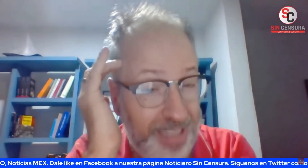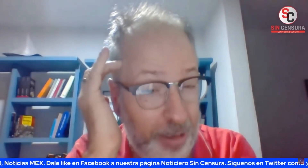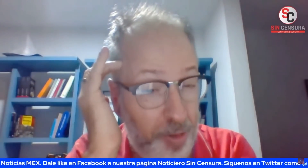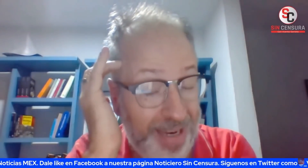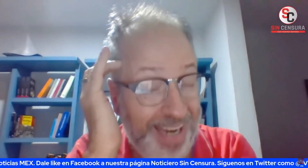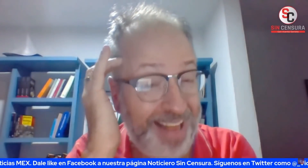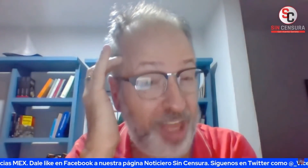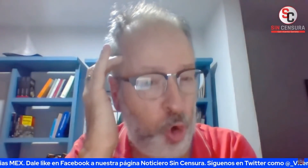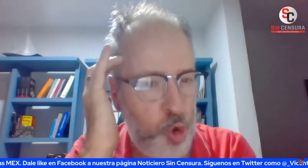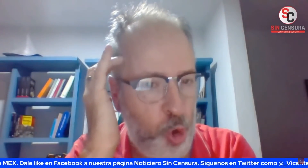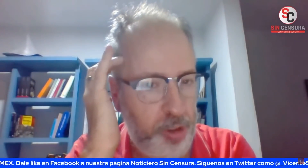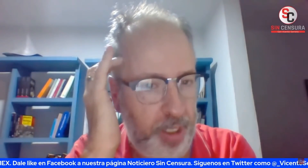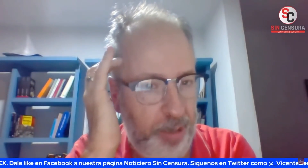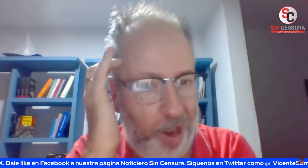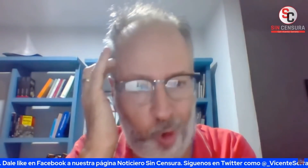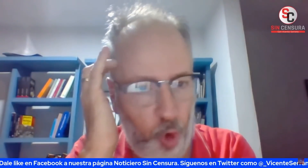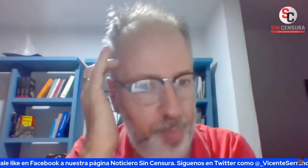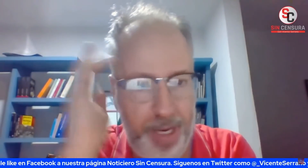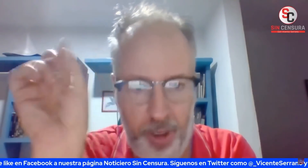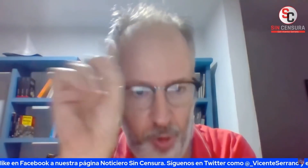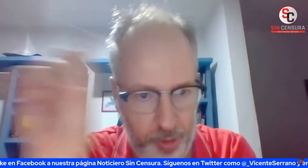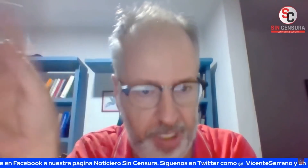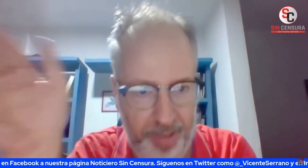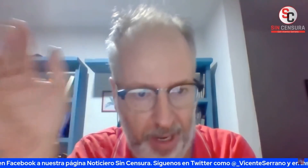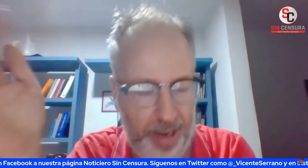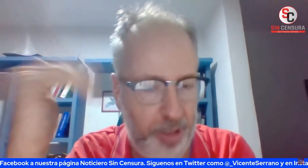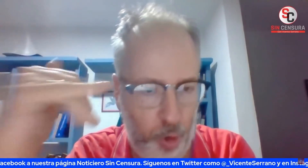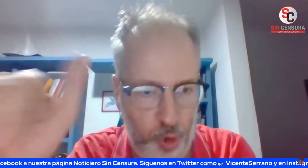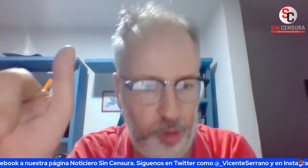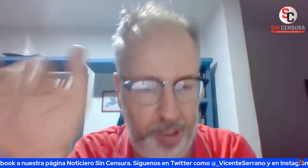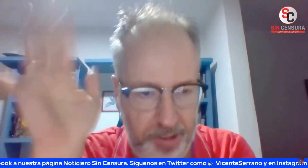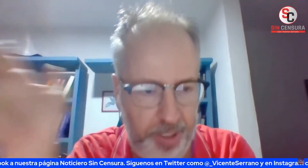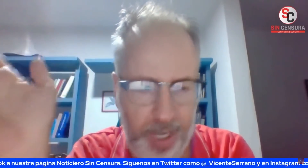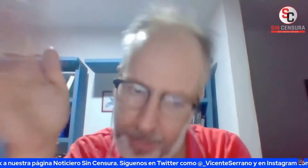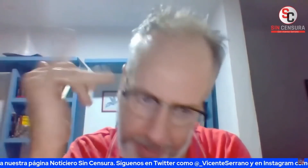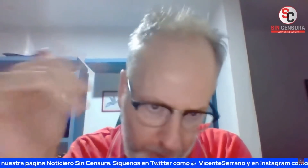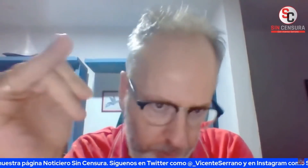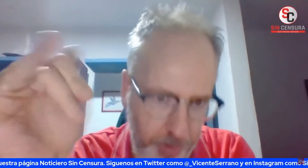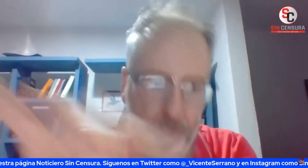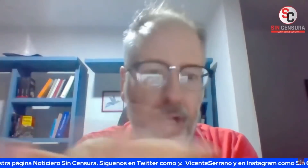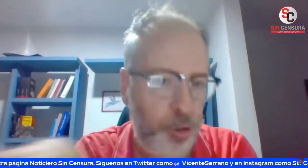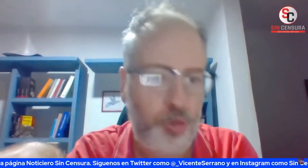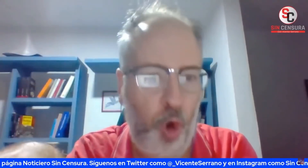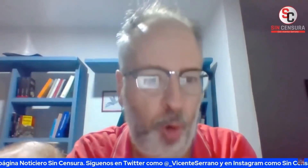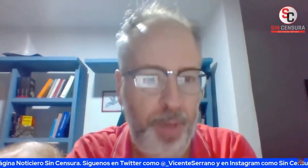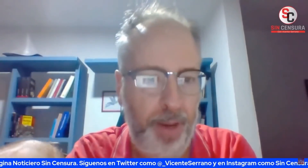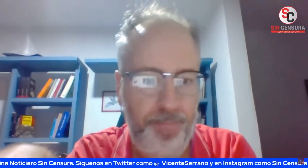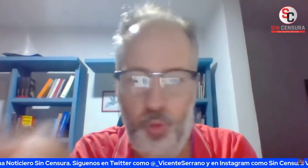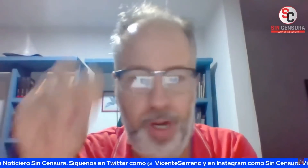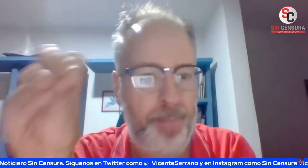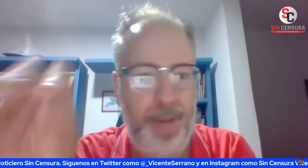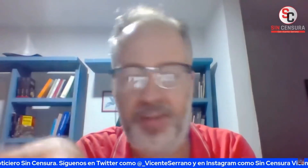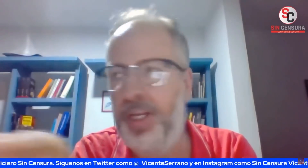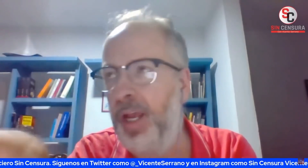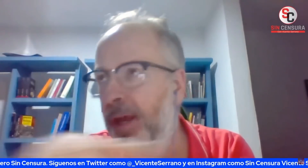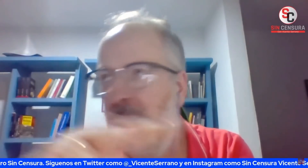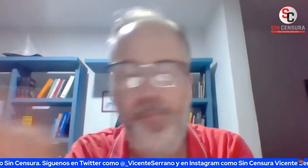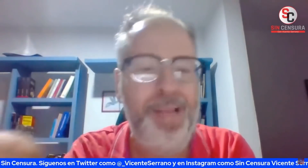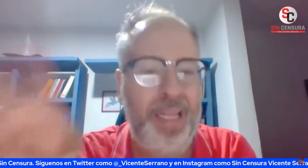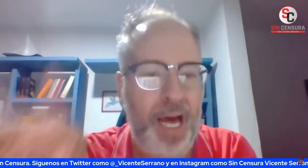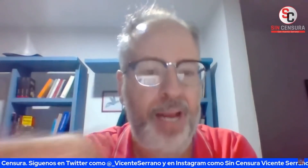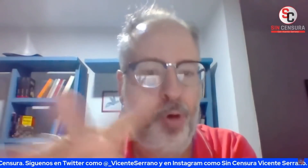Organización del Tratado del Atlántico Norte. Creo que Colombia no está en el Atlántico Norte ni siquiera, pero eso es Colombia, una